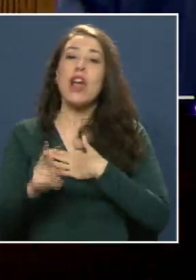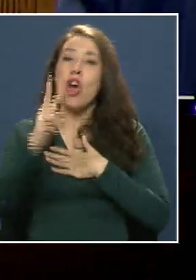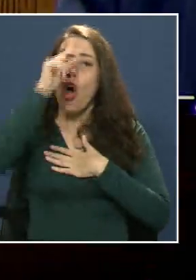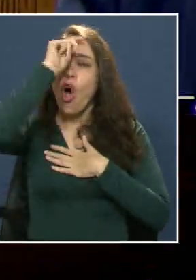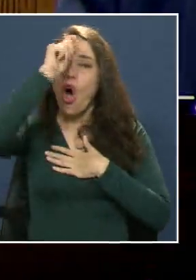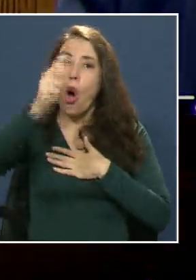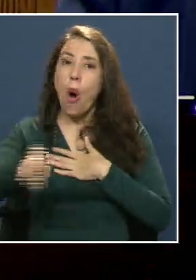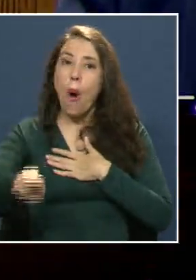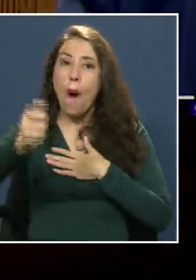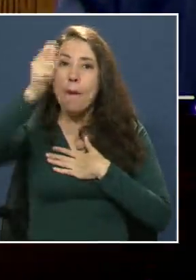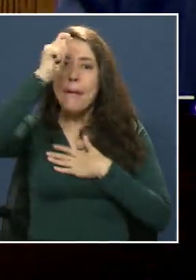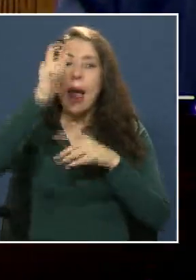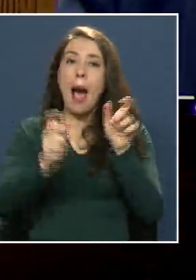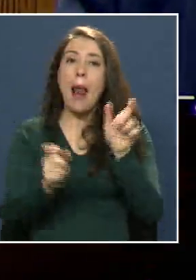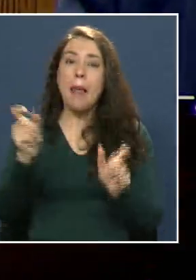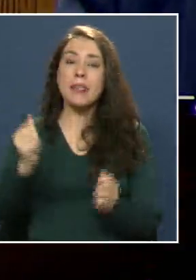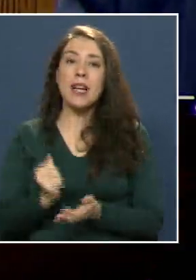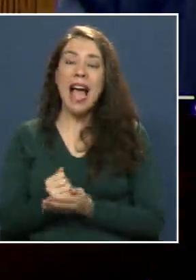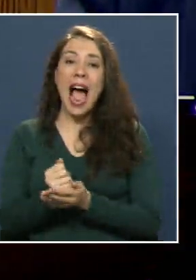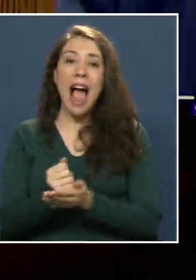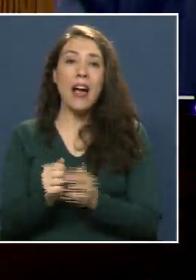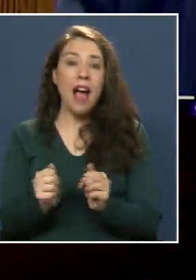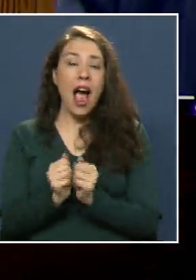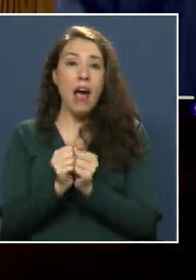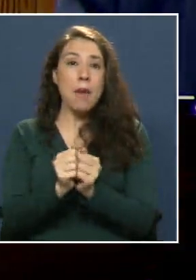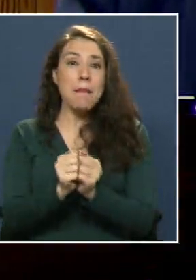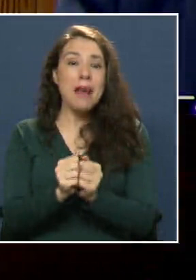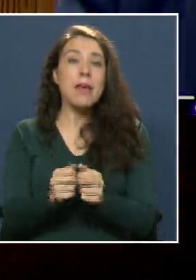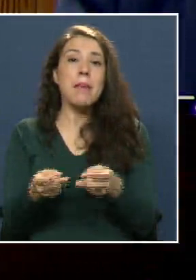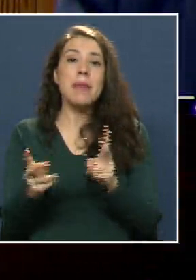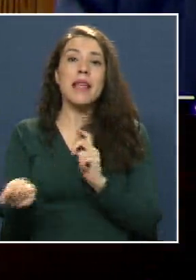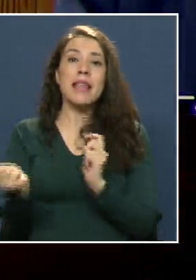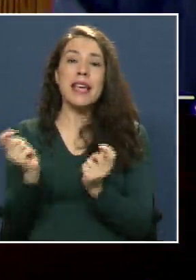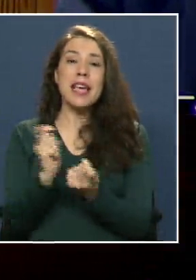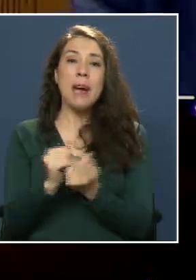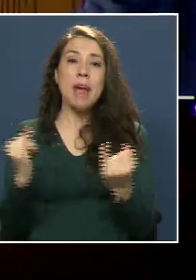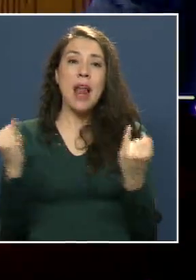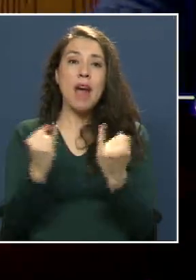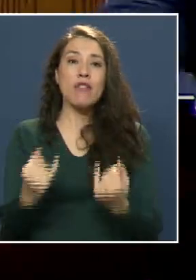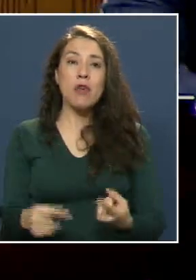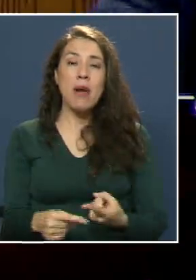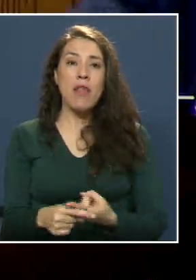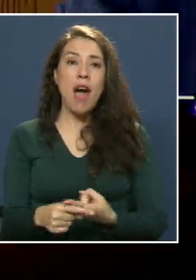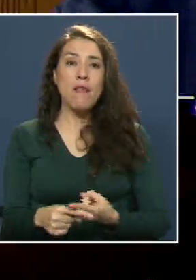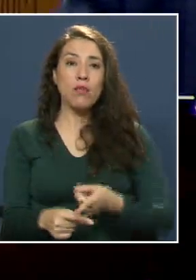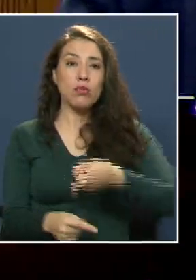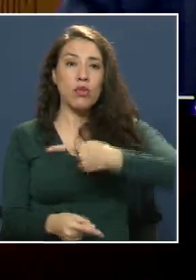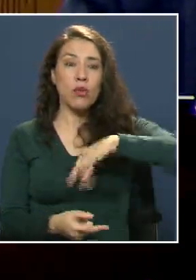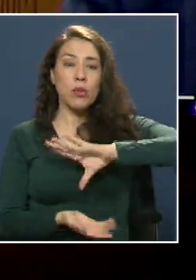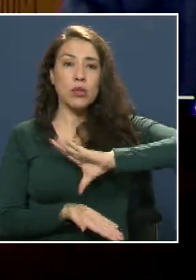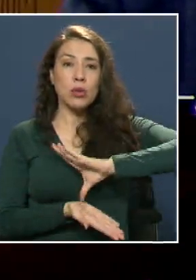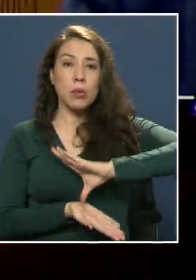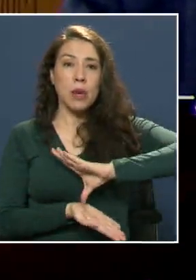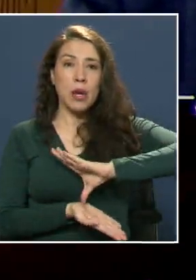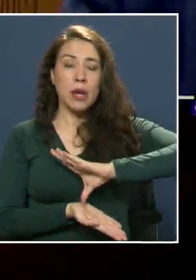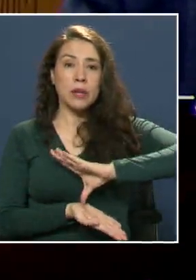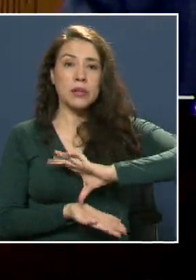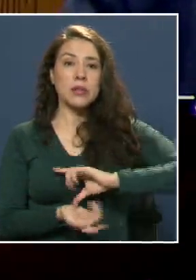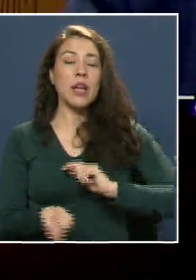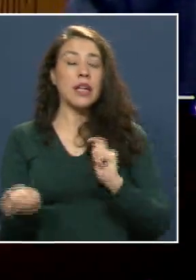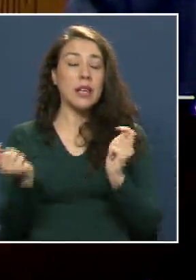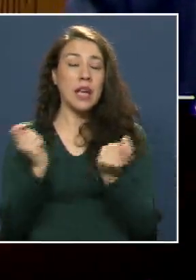homenaje a quienes hoy día nos acompañan acá y han permitido que cambie la lógica del abuso en nuestro país. Que